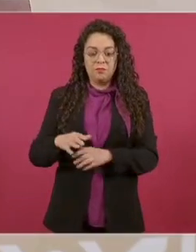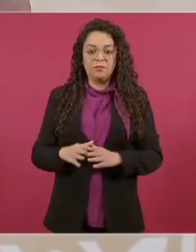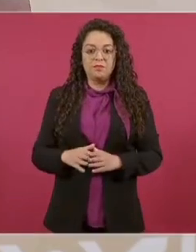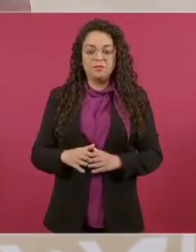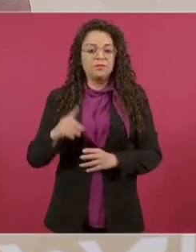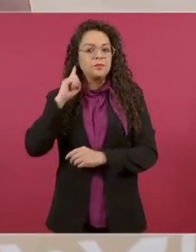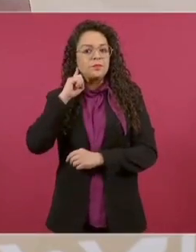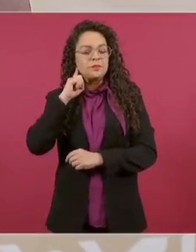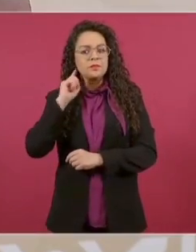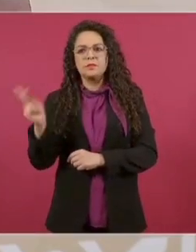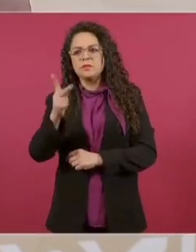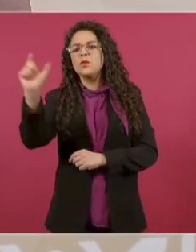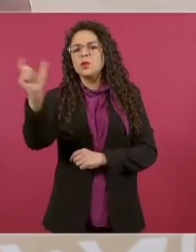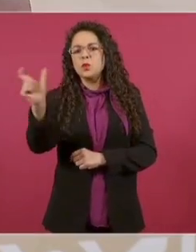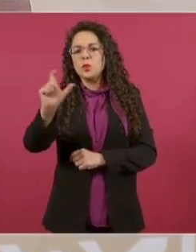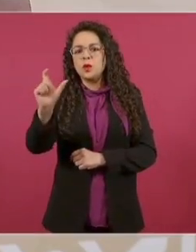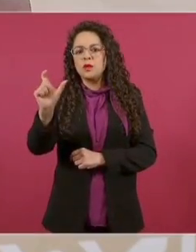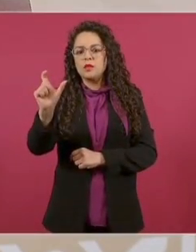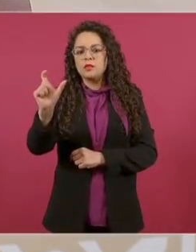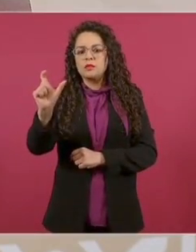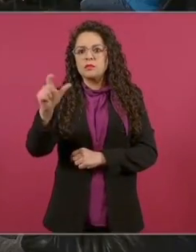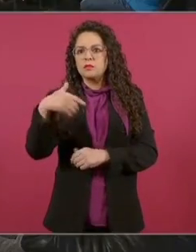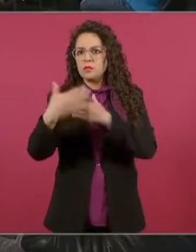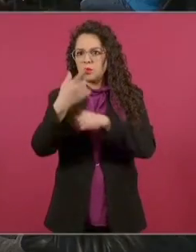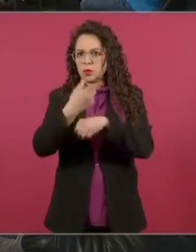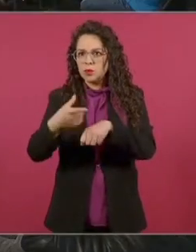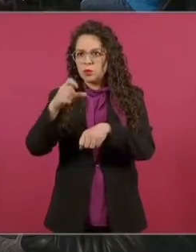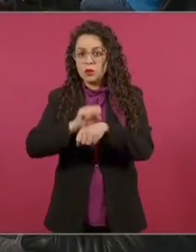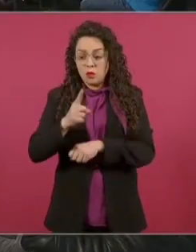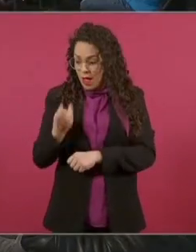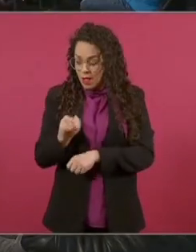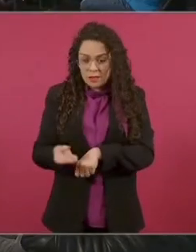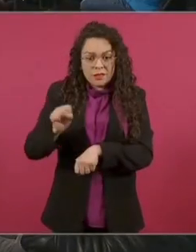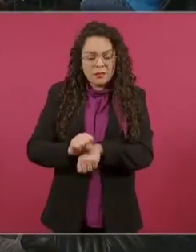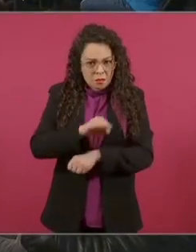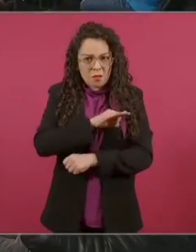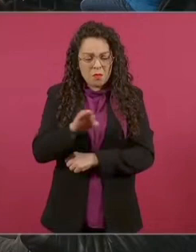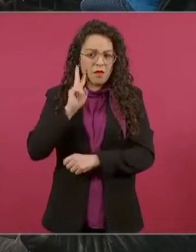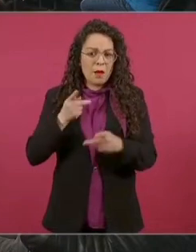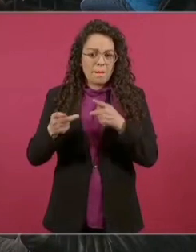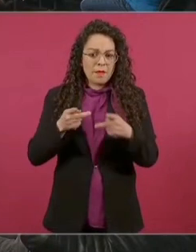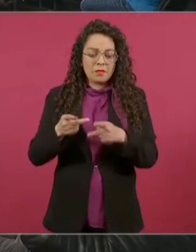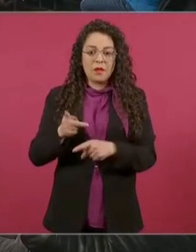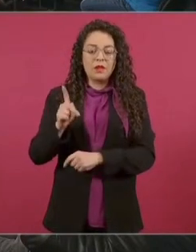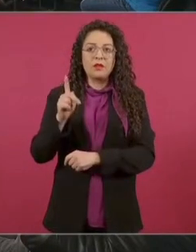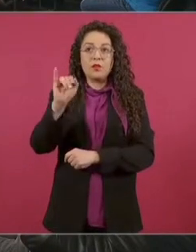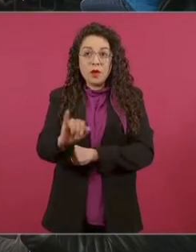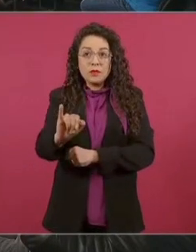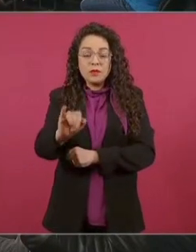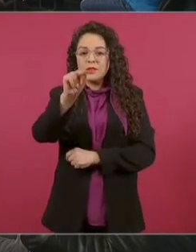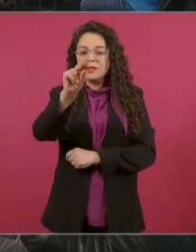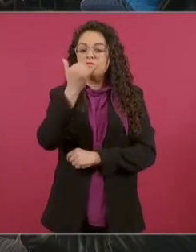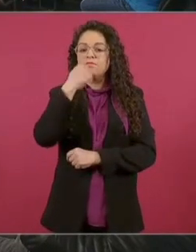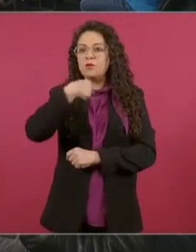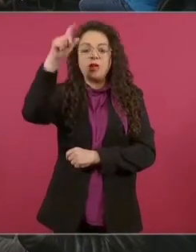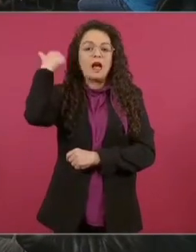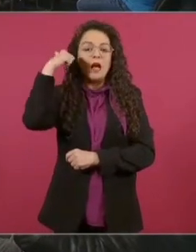misma. Se puede preparar. Vamos a dejarlo para el jueves. No, vamos a Acapulco el jueves, el viernes.